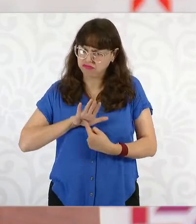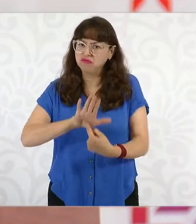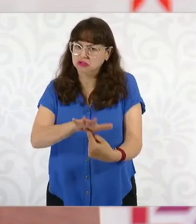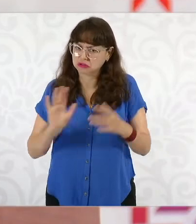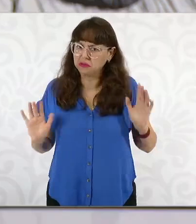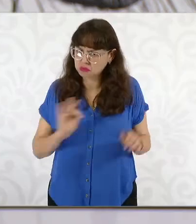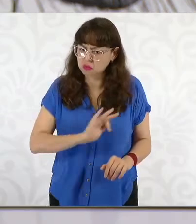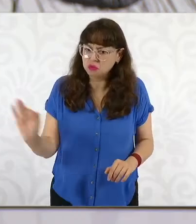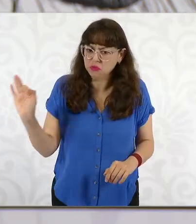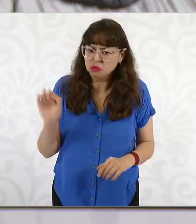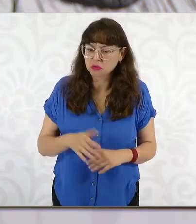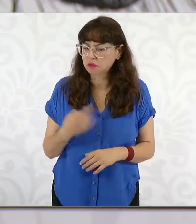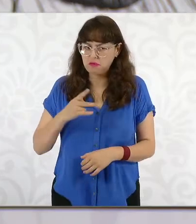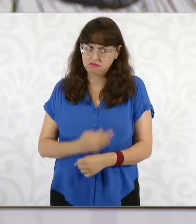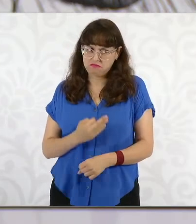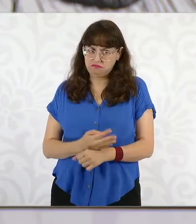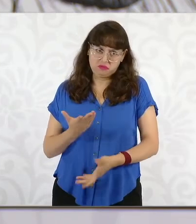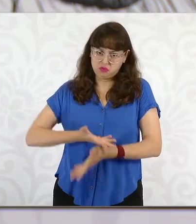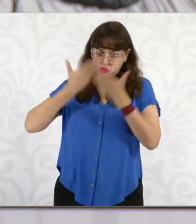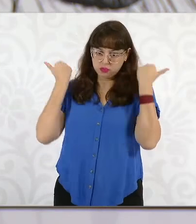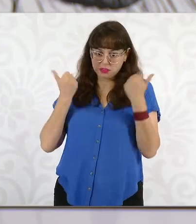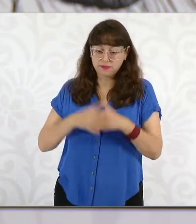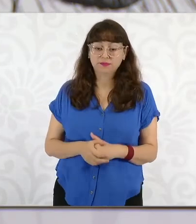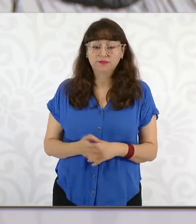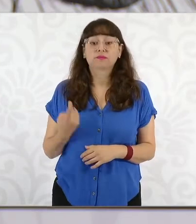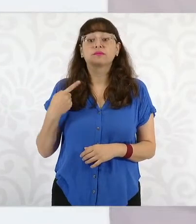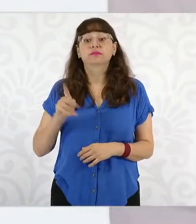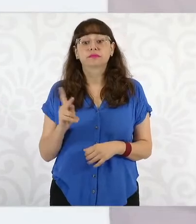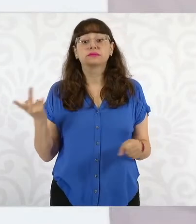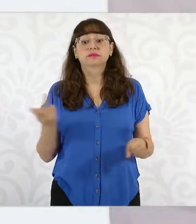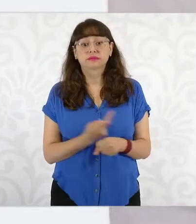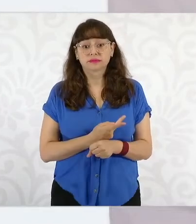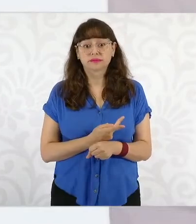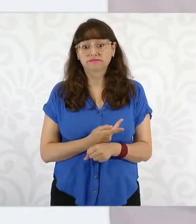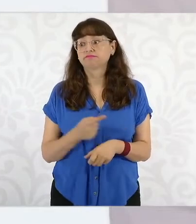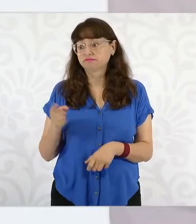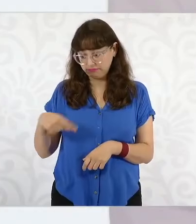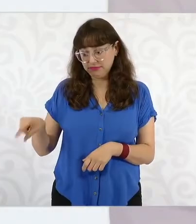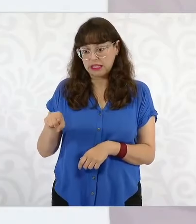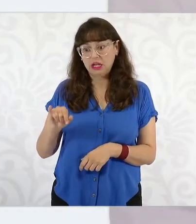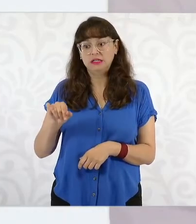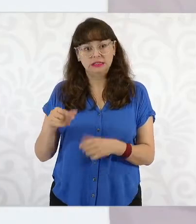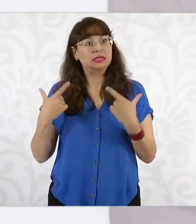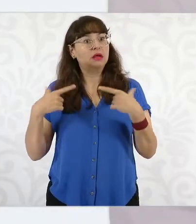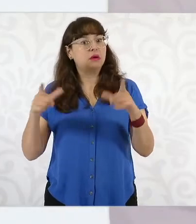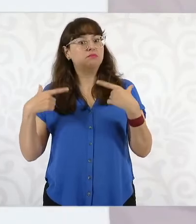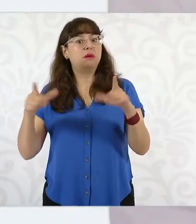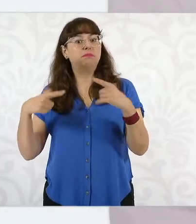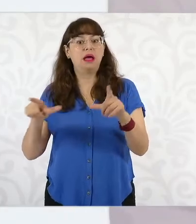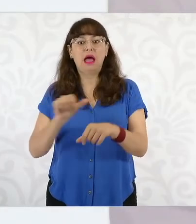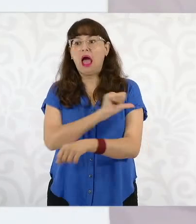Pero lo cierto es que reivindican estos medios algunos presidentes de América Latina.